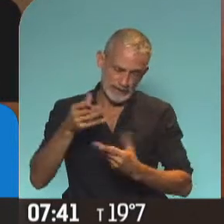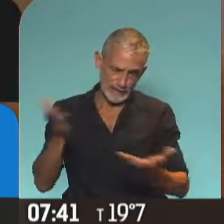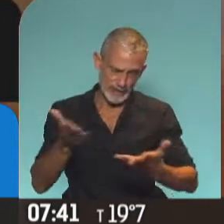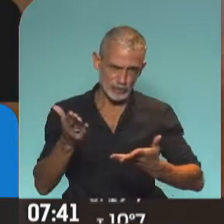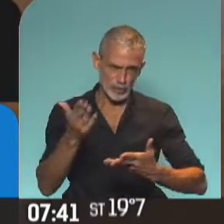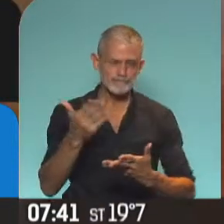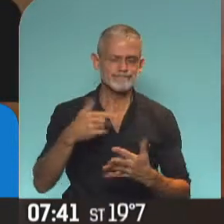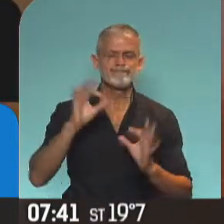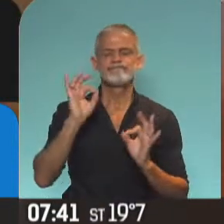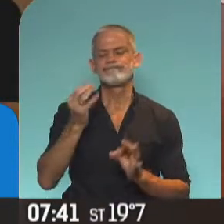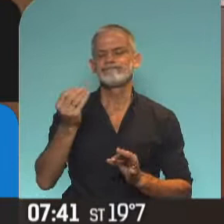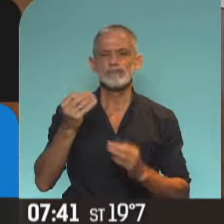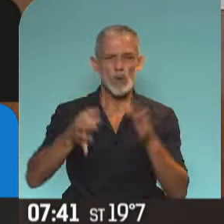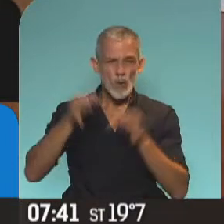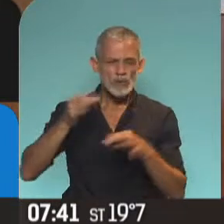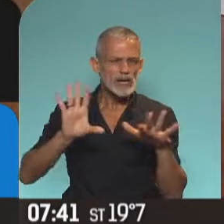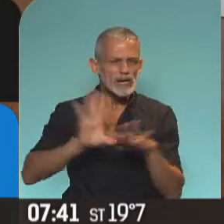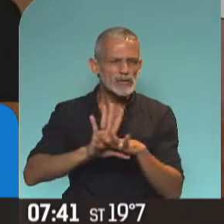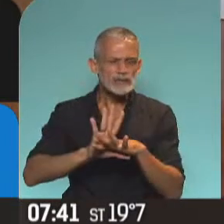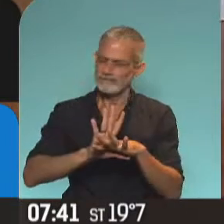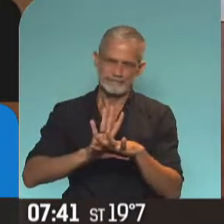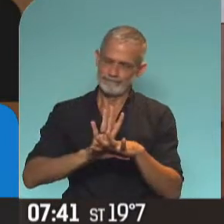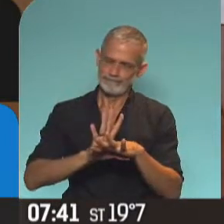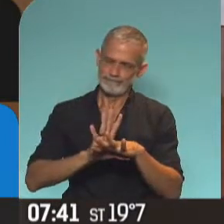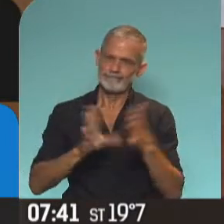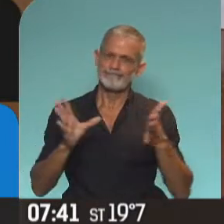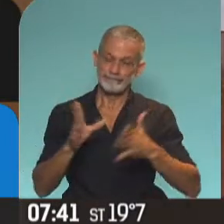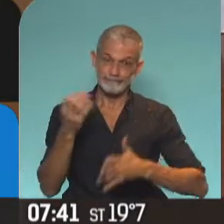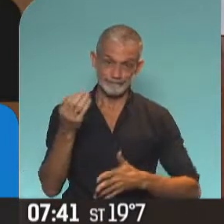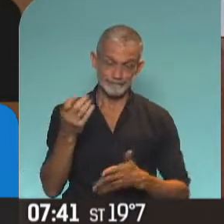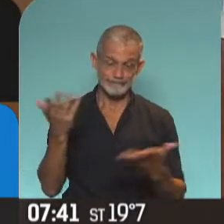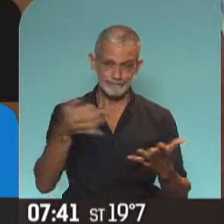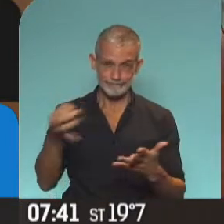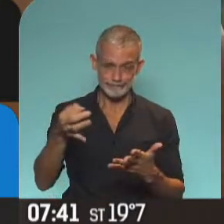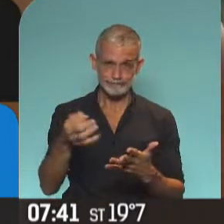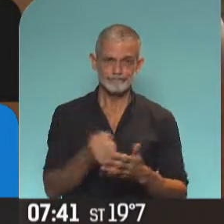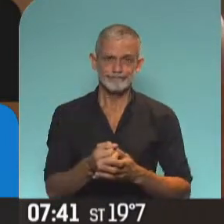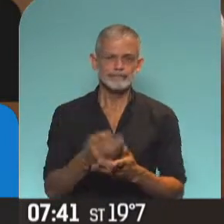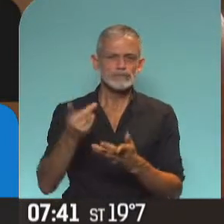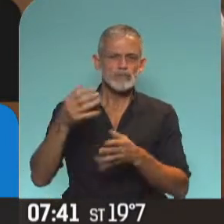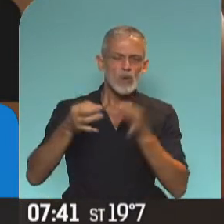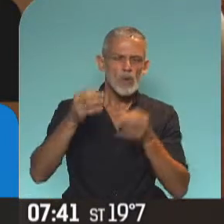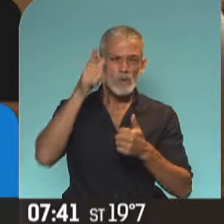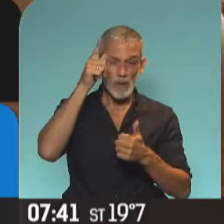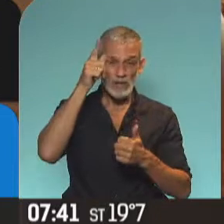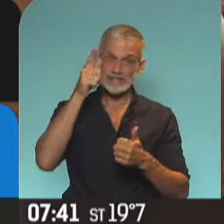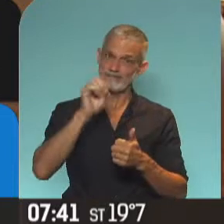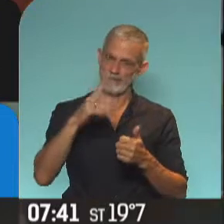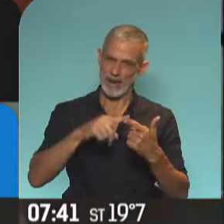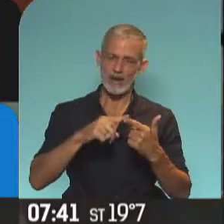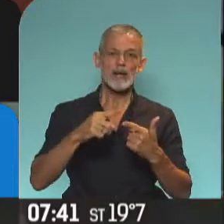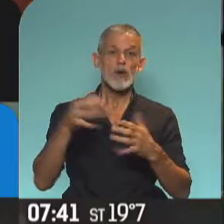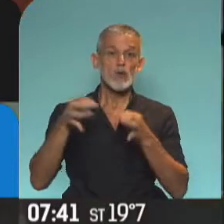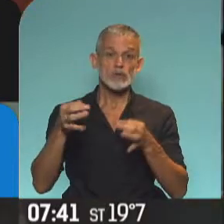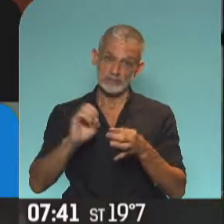uno entiende que no actuó como debiera haber actuado exacto podríamos decir por un lado el actuar de la policía y por otro lado el actuar